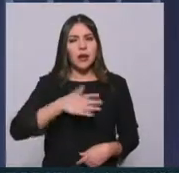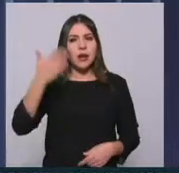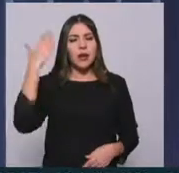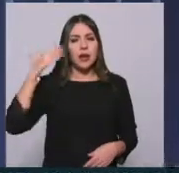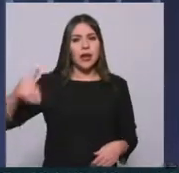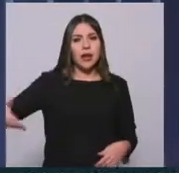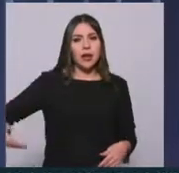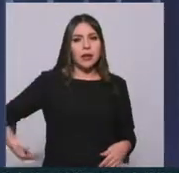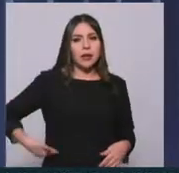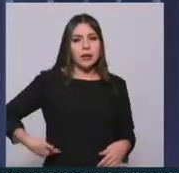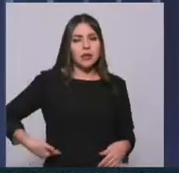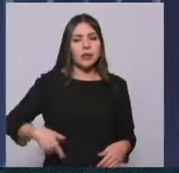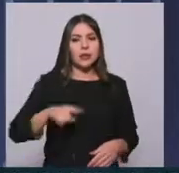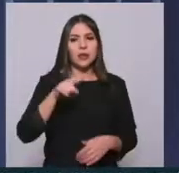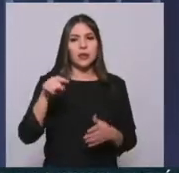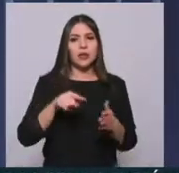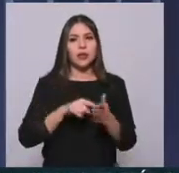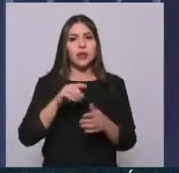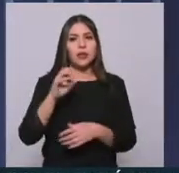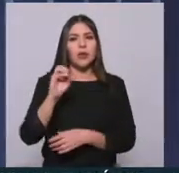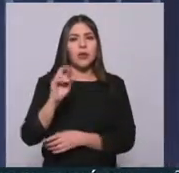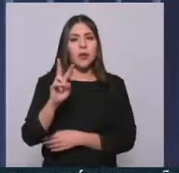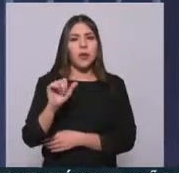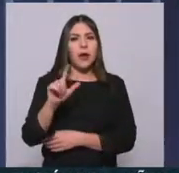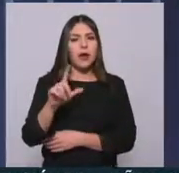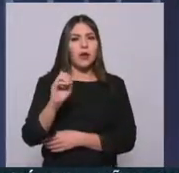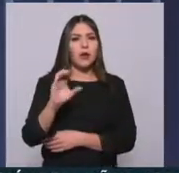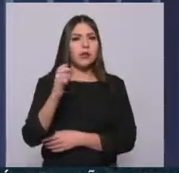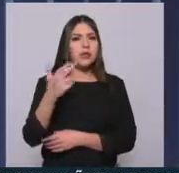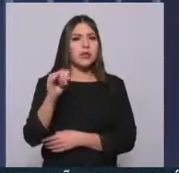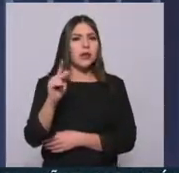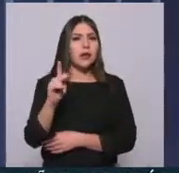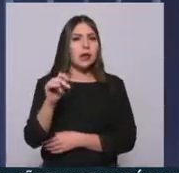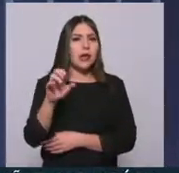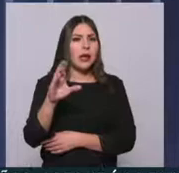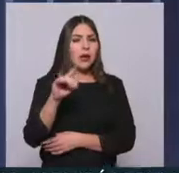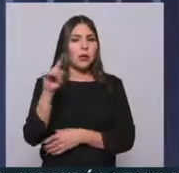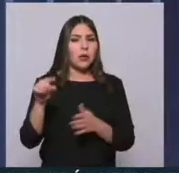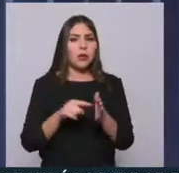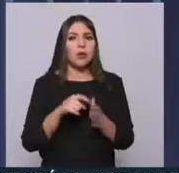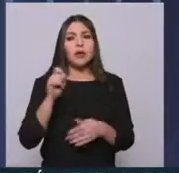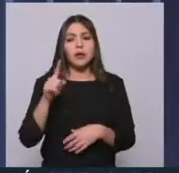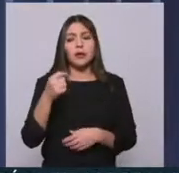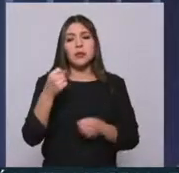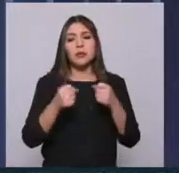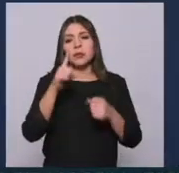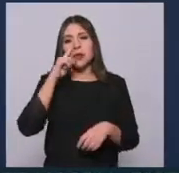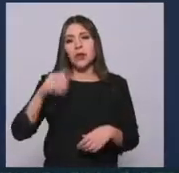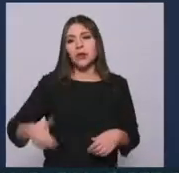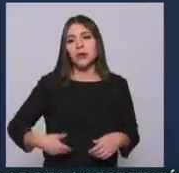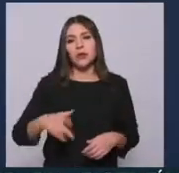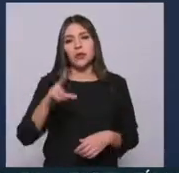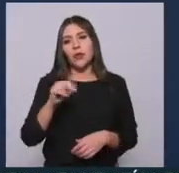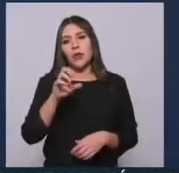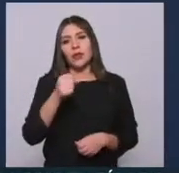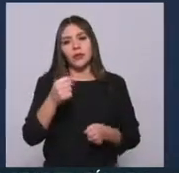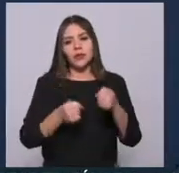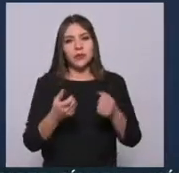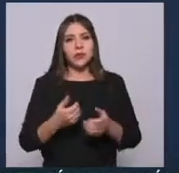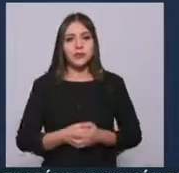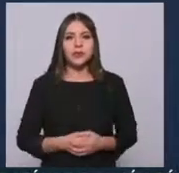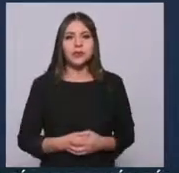en el Super Óvalo Chapaneco. ¿Ahí qué ocurrió? ¿Cuál fue esa experiencia? Porque también piloto que no sufre un accidente, pues bueno, no es piloto.